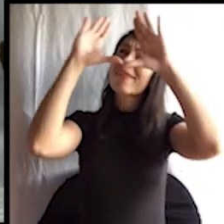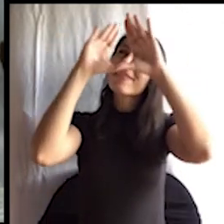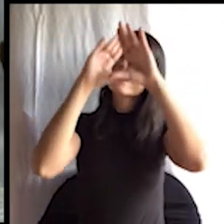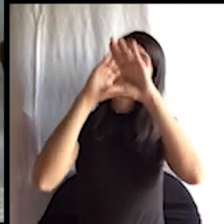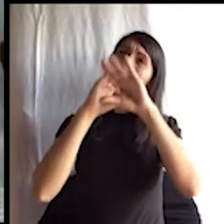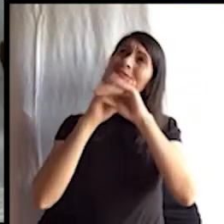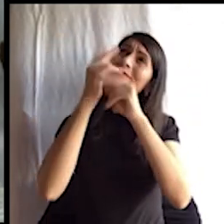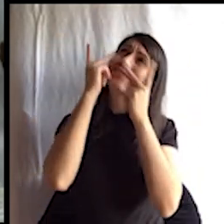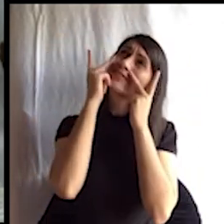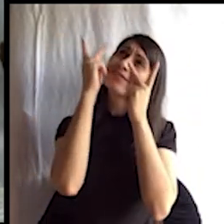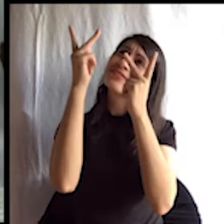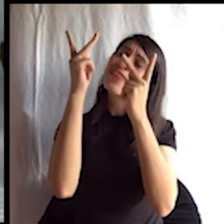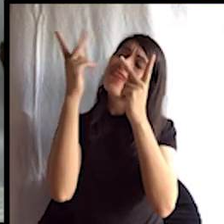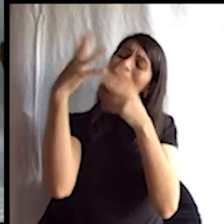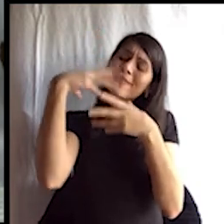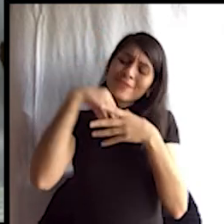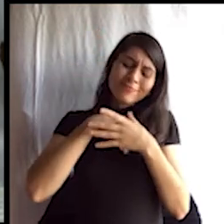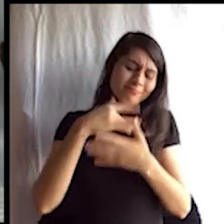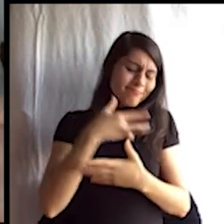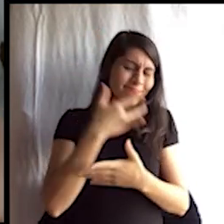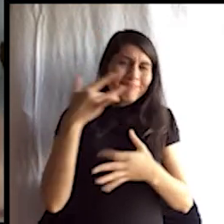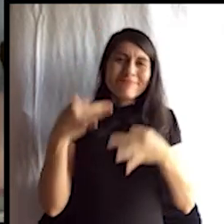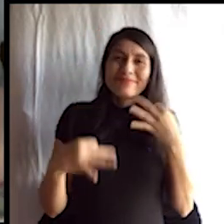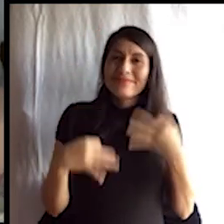las noches y me hace sentir feliz.